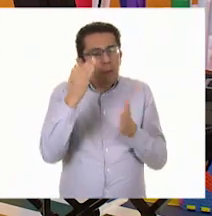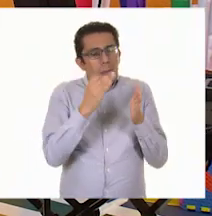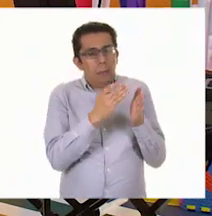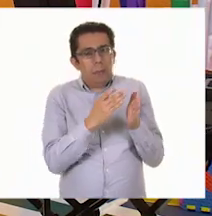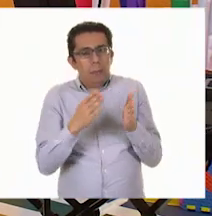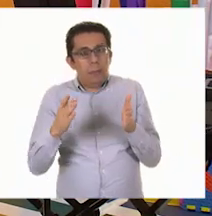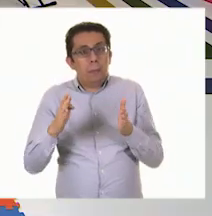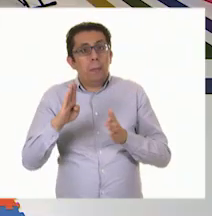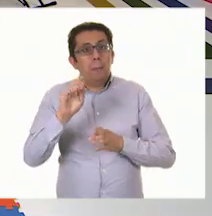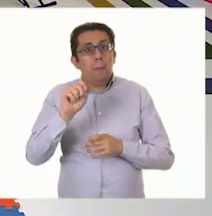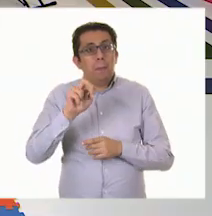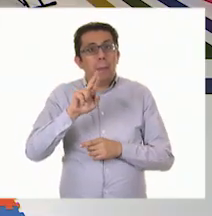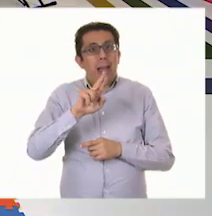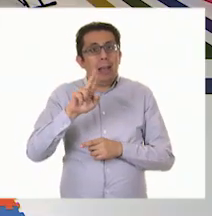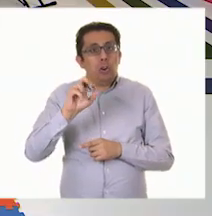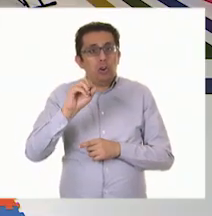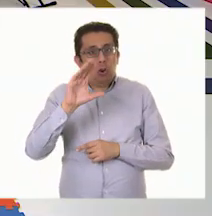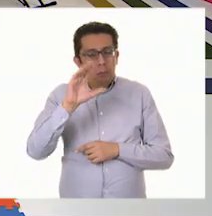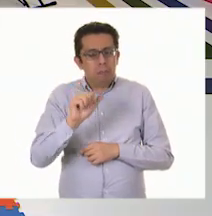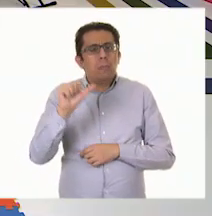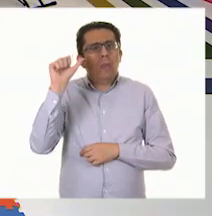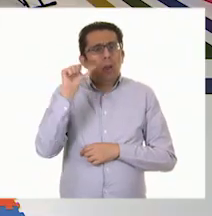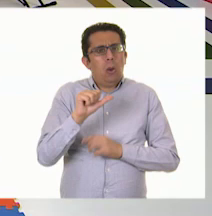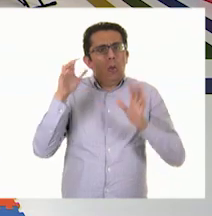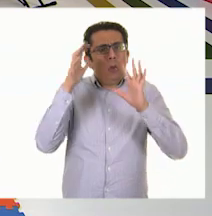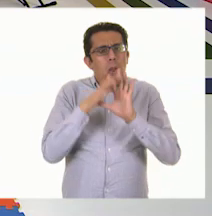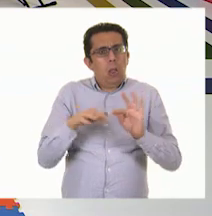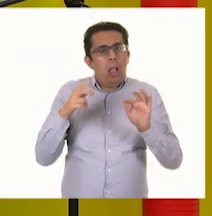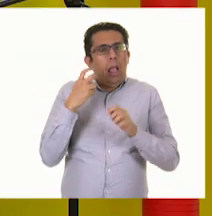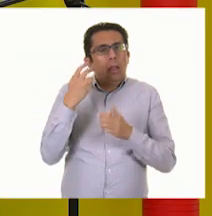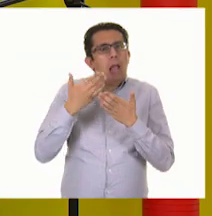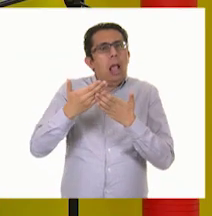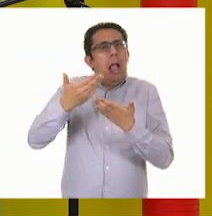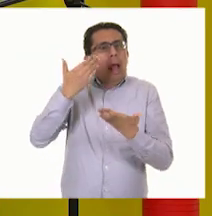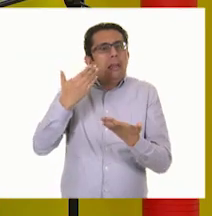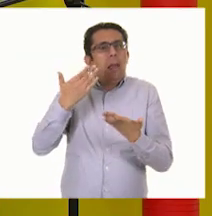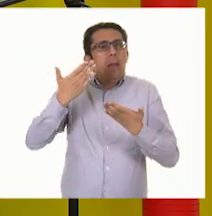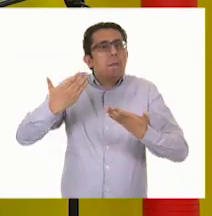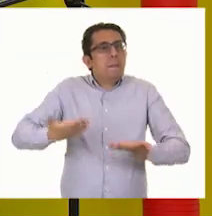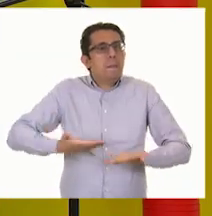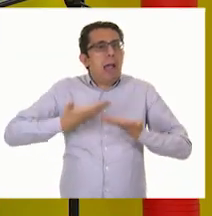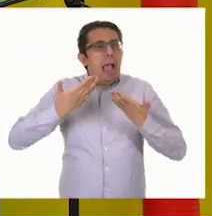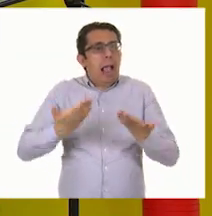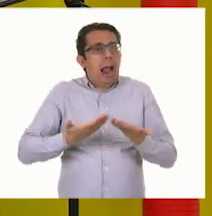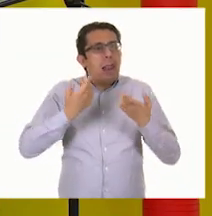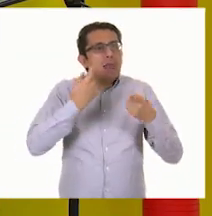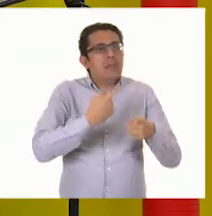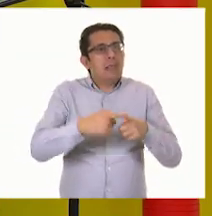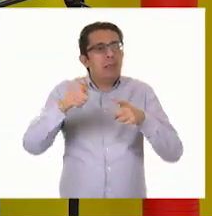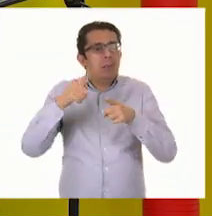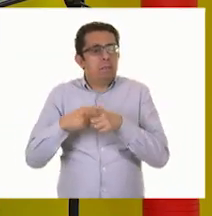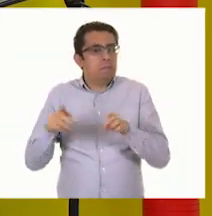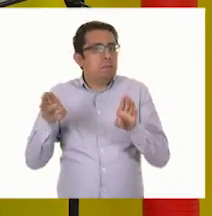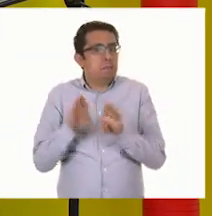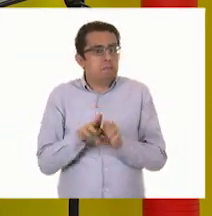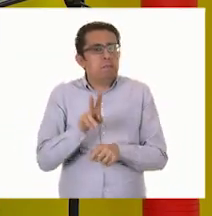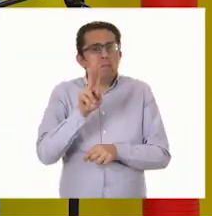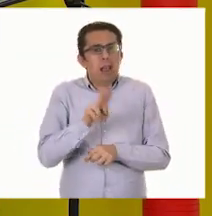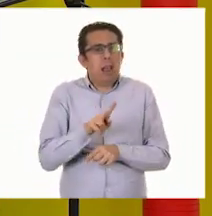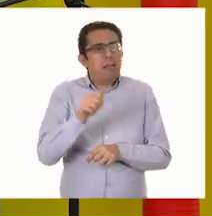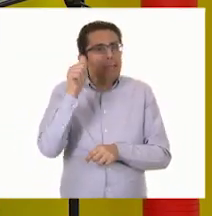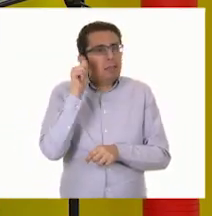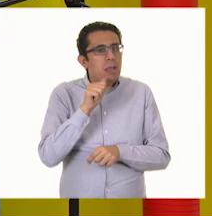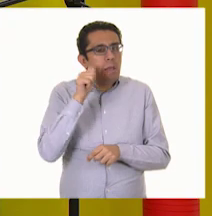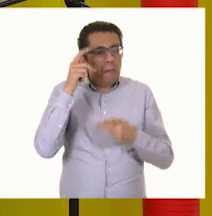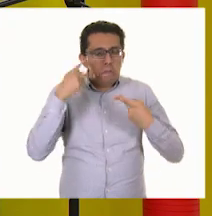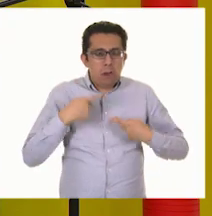Bach? Bueno, pues hoy vamos a hablar un poquito de las danzas de esas épocas. Como a todos, en todas las